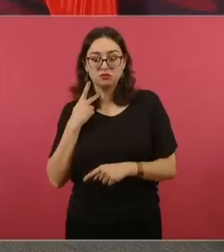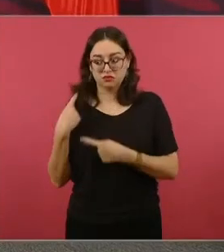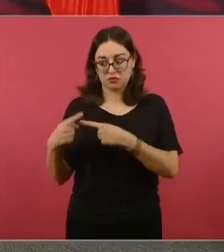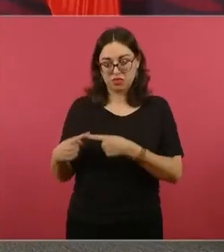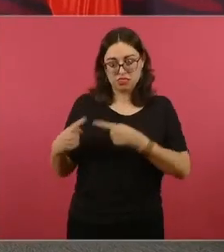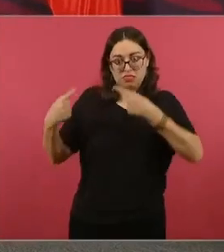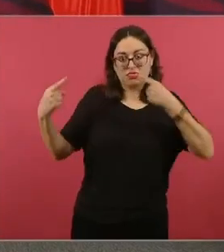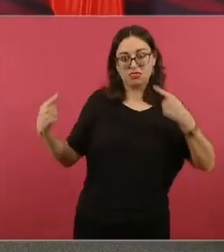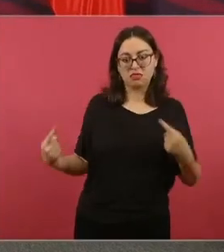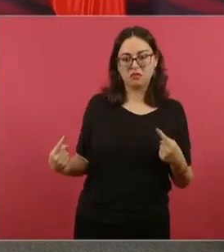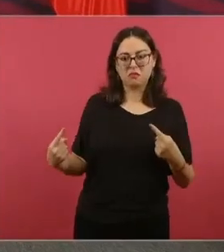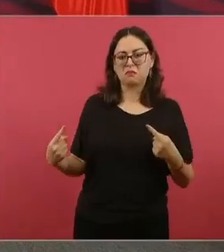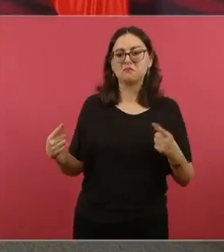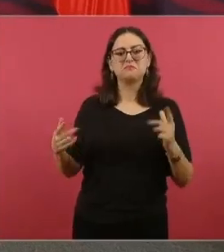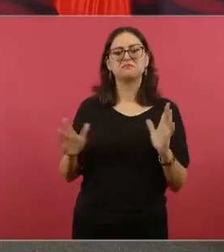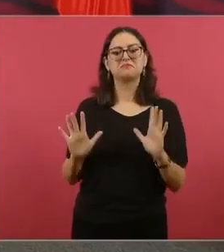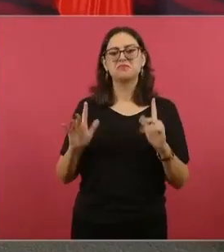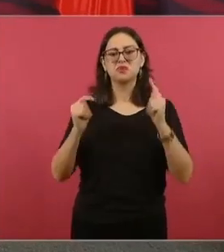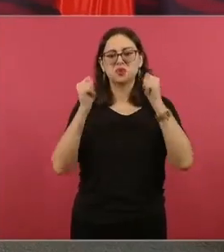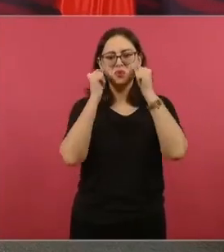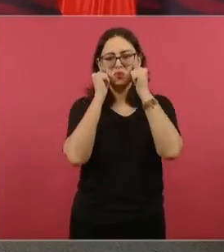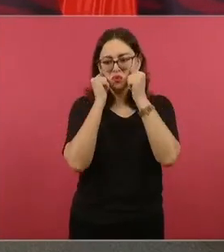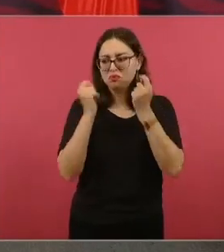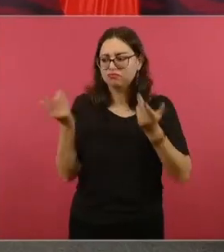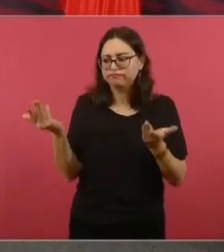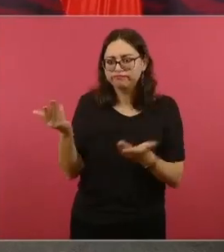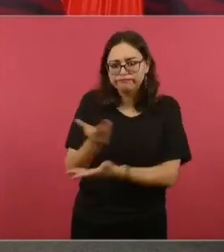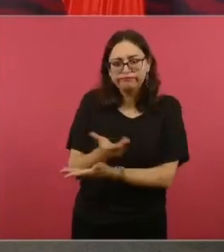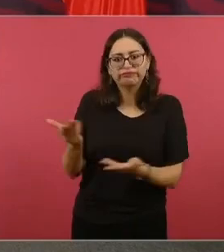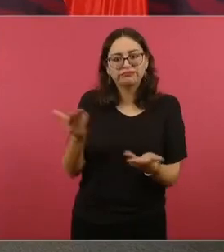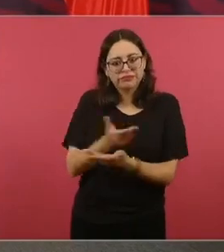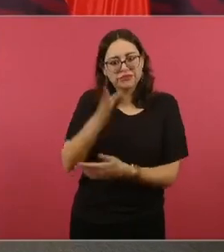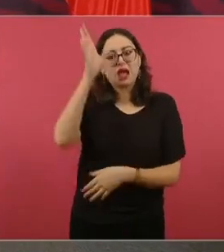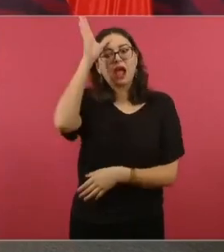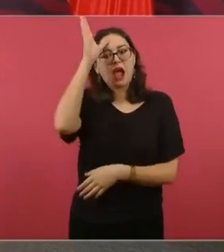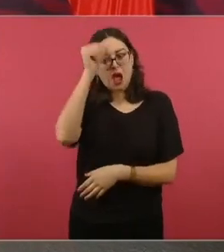distintos en cuanto a